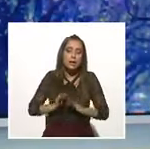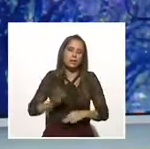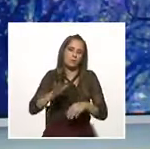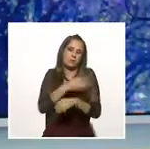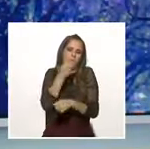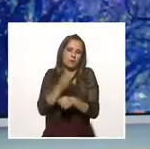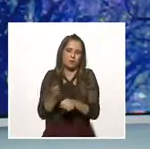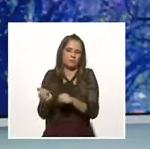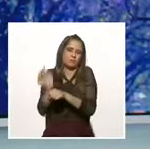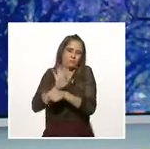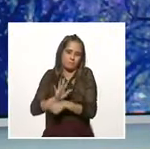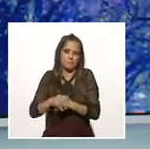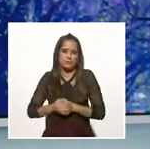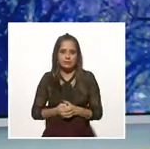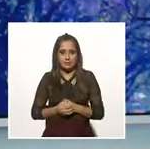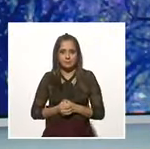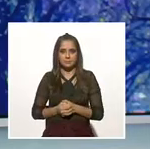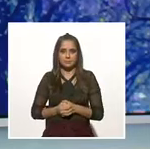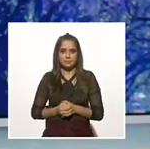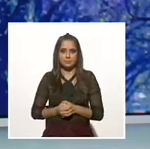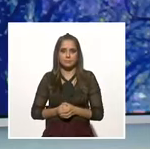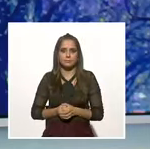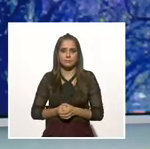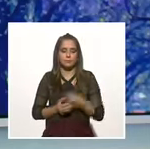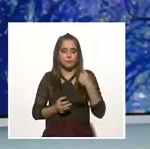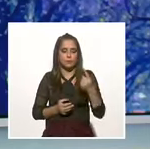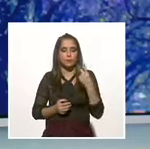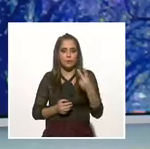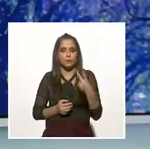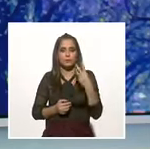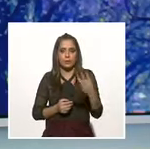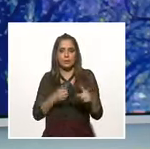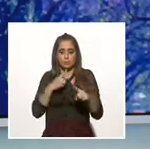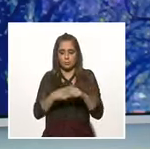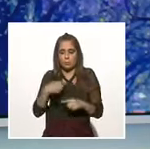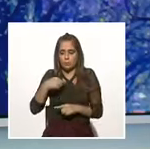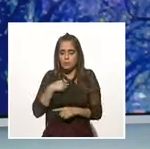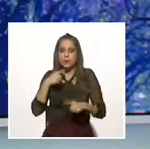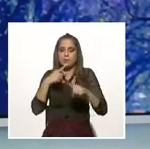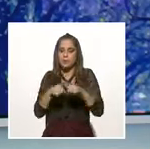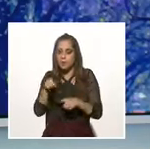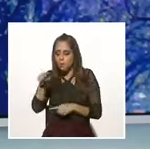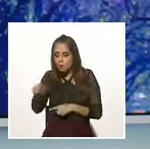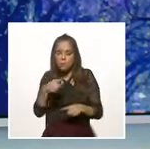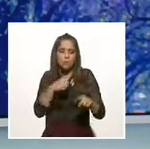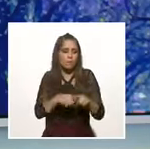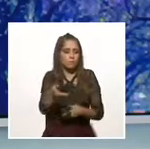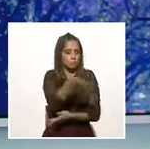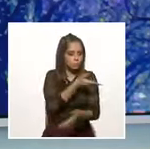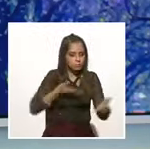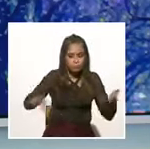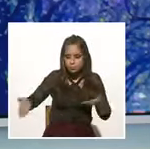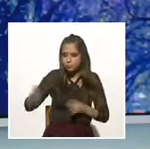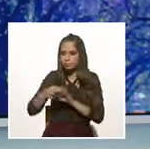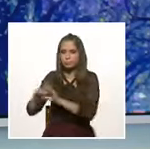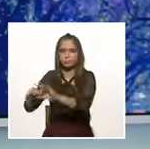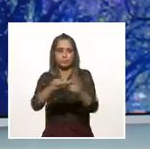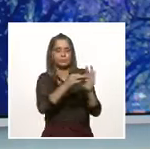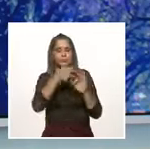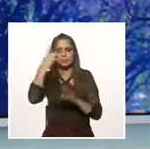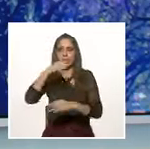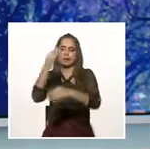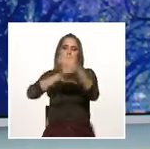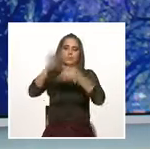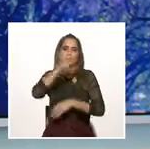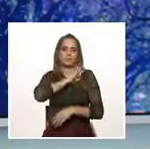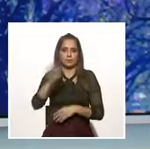Qué bonito, porque se puede resumir así, 1, 2, 3 por ti, por mí y por todos los demás, ¿no? Así es. Porque pues esa es la resiliencia. Pero fíjate, bienvenida,